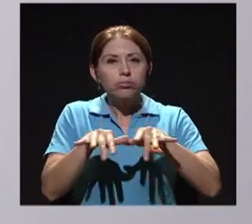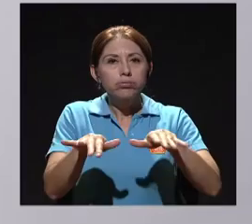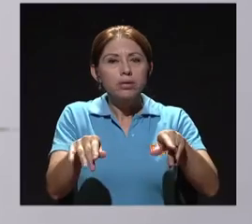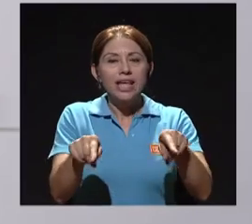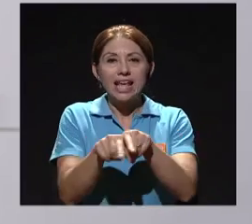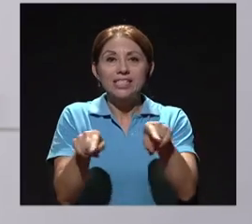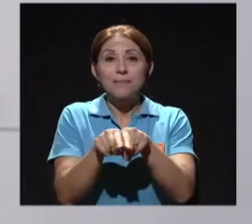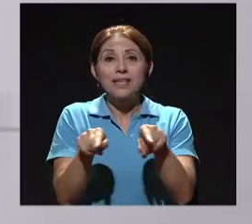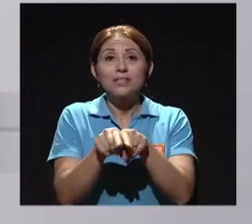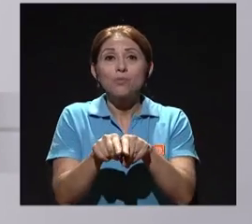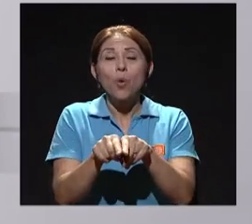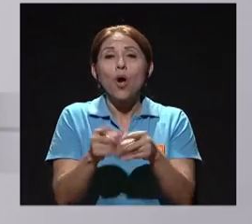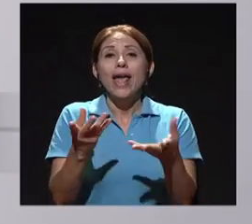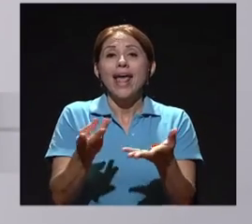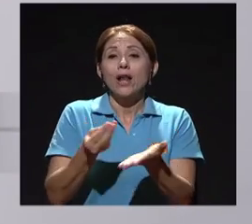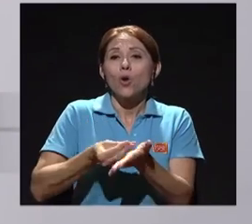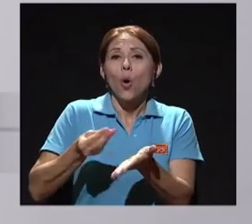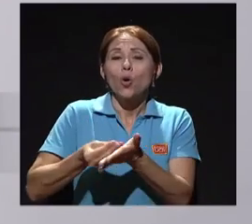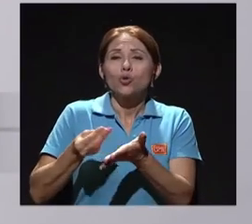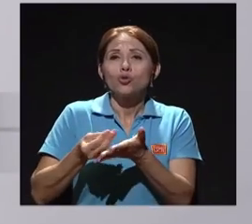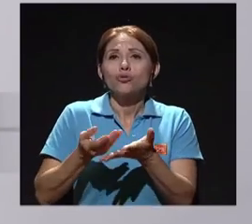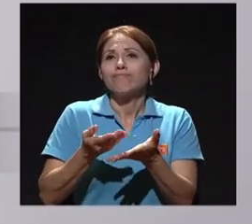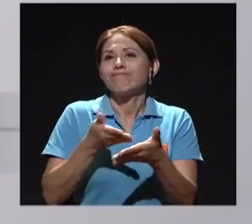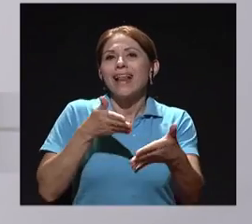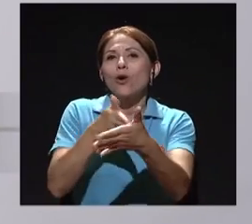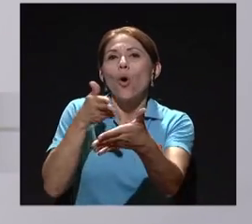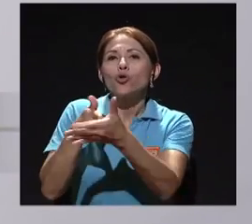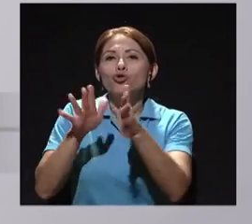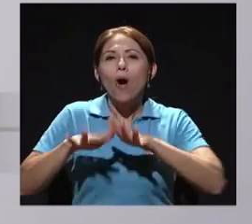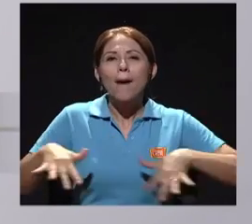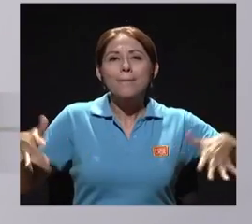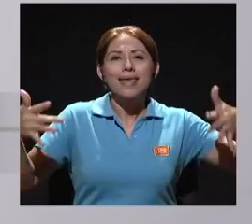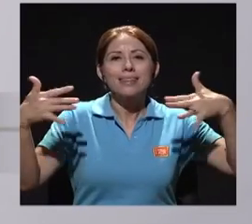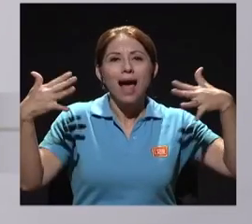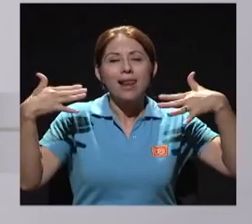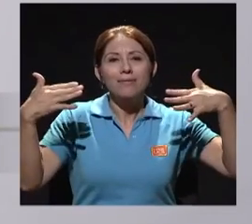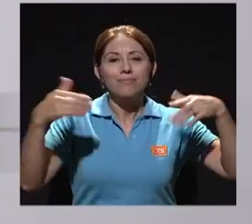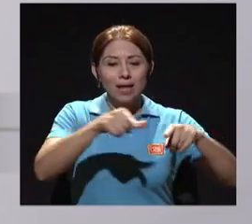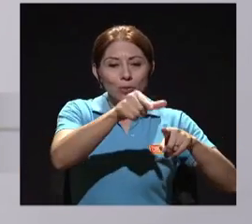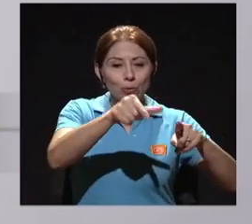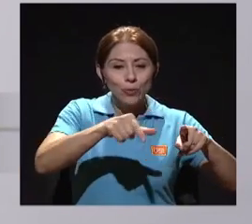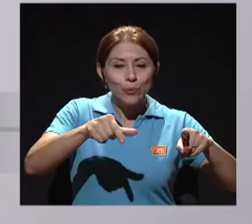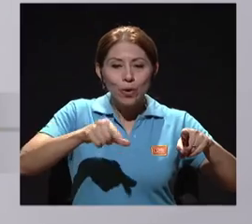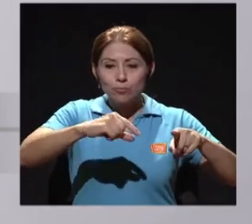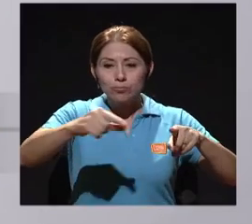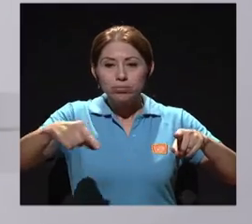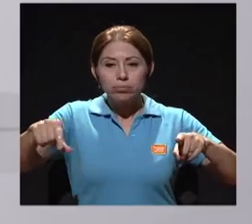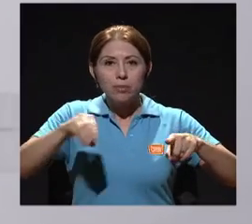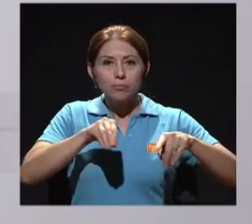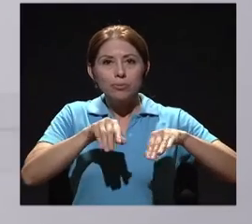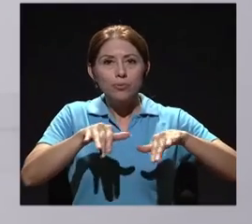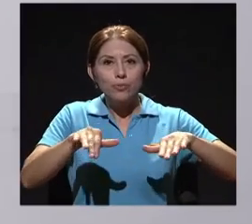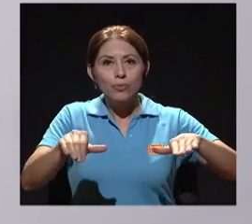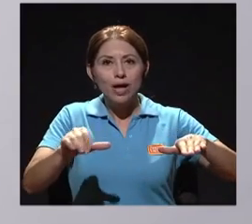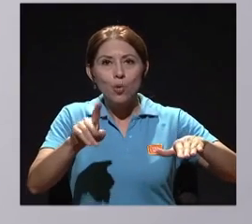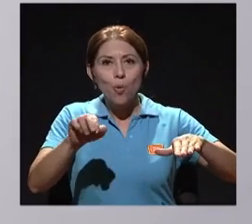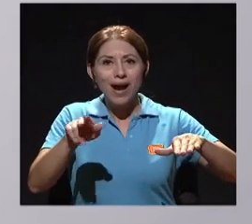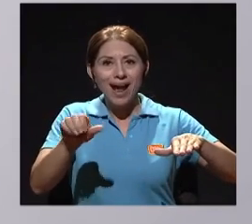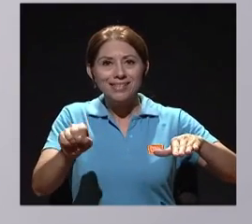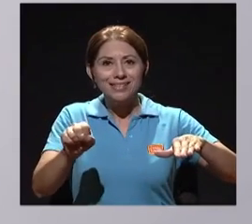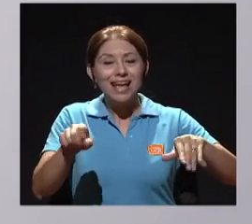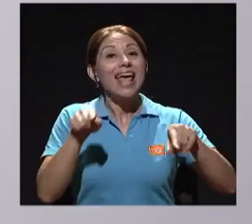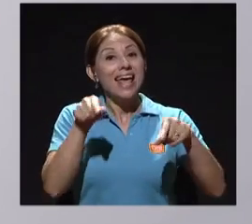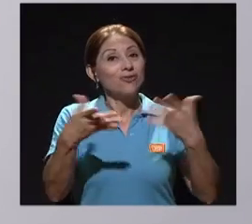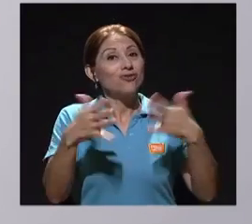que tienen por ejemplo los vertidos en las cuencas eso está claramente estipulado en la ley y se reproduce incluso del proyecto